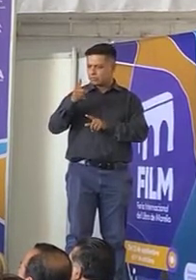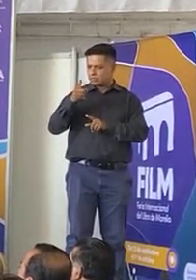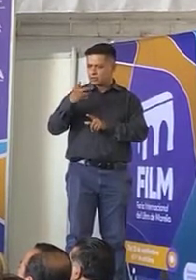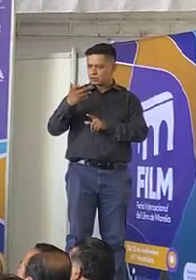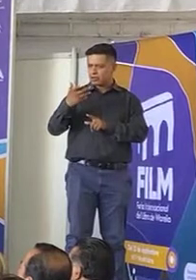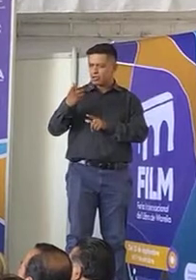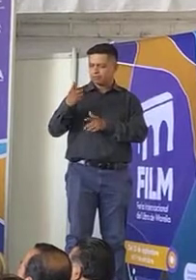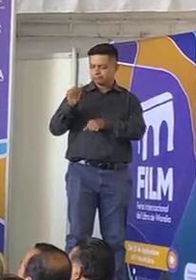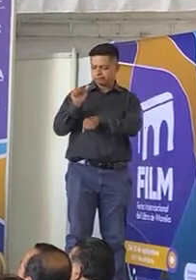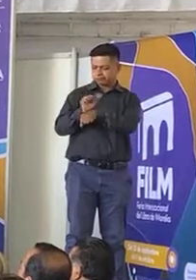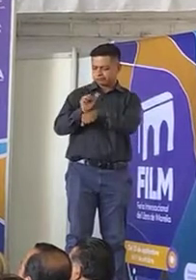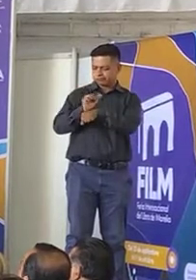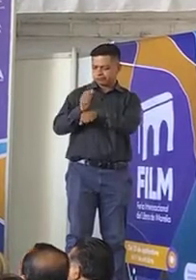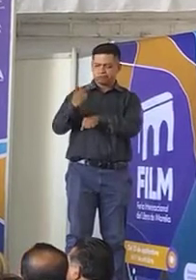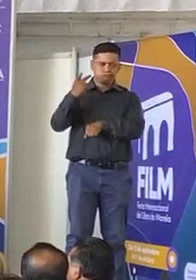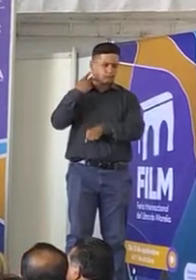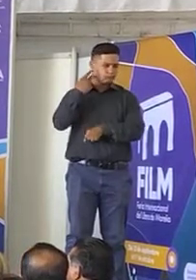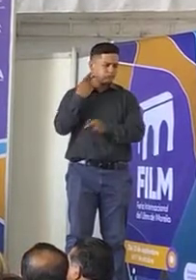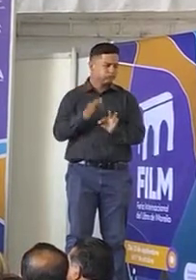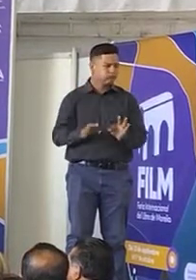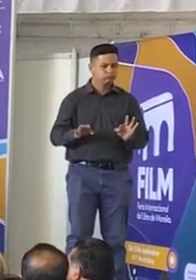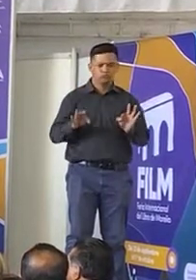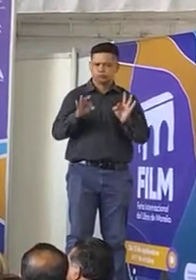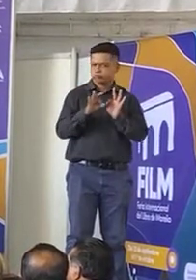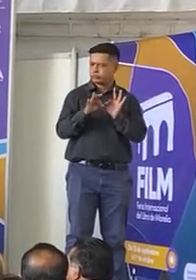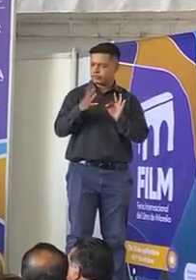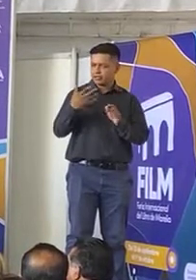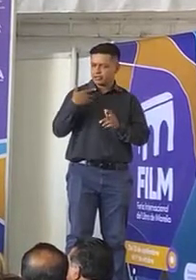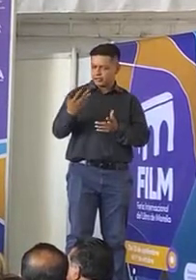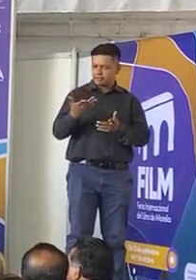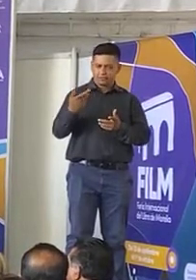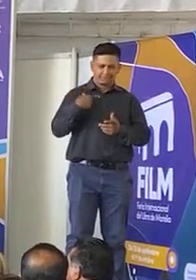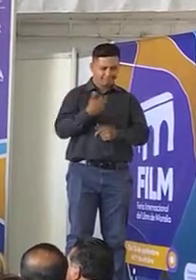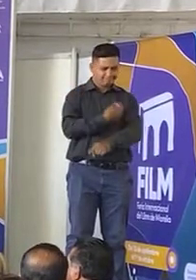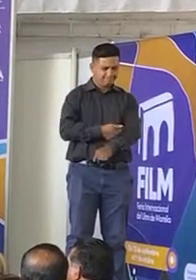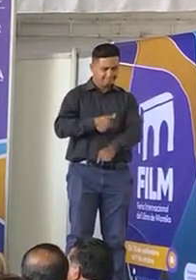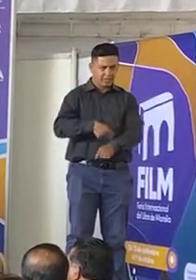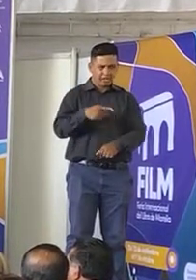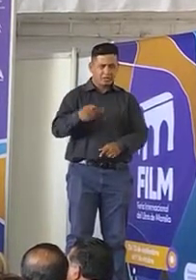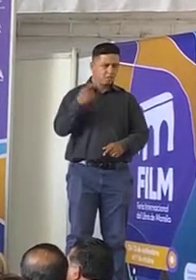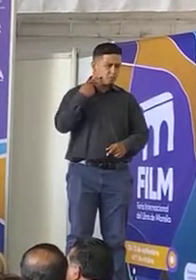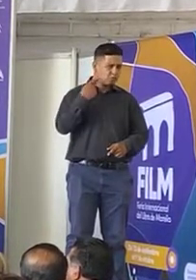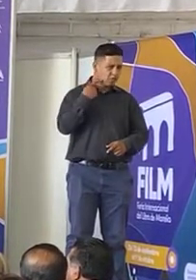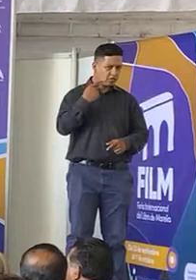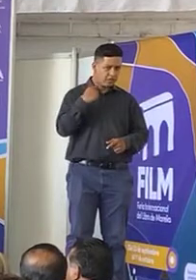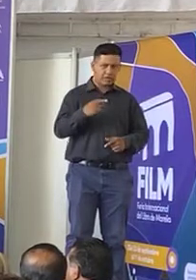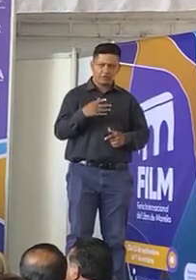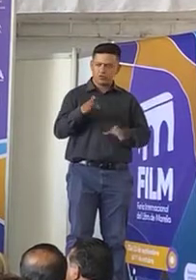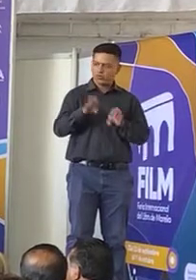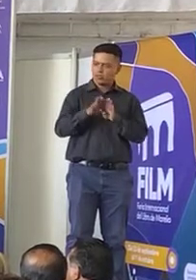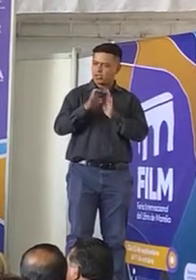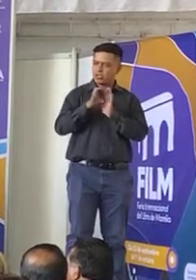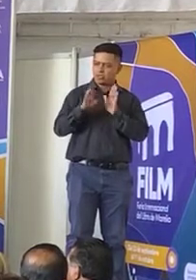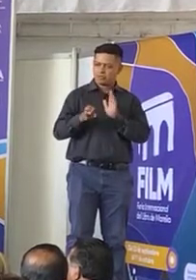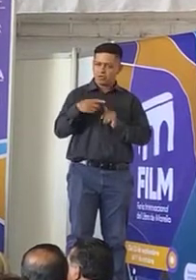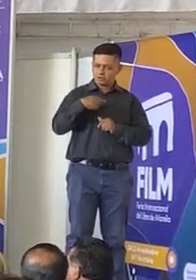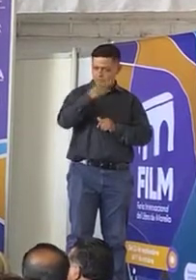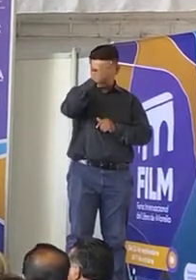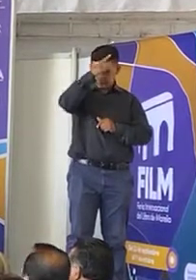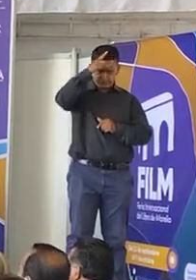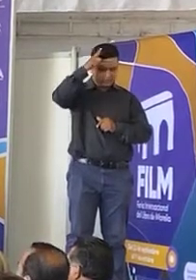a actores políticos relevantes e importantes en la vida política de nuestro país, como el ingeniero Cuauhtémoc Cárdenas, que estará